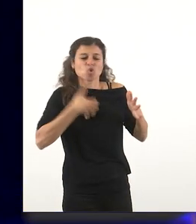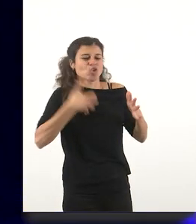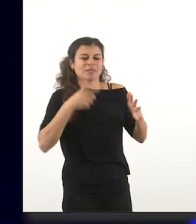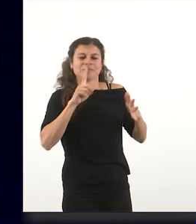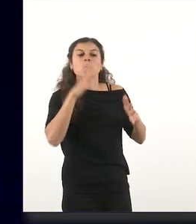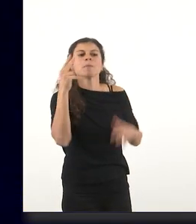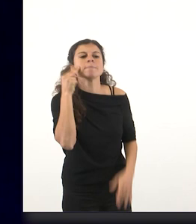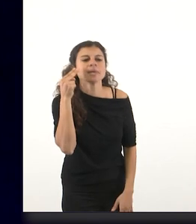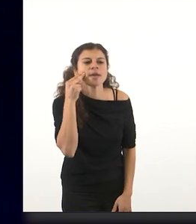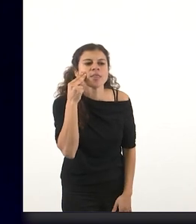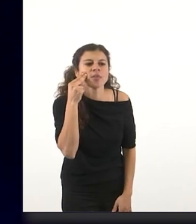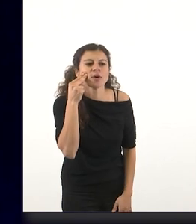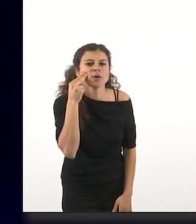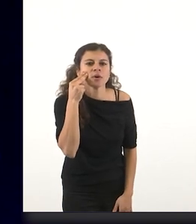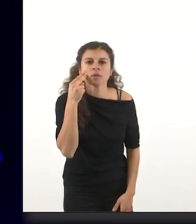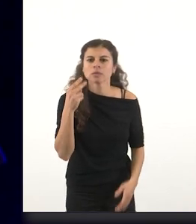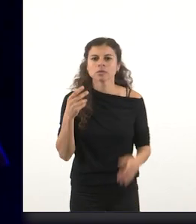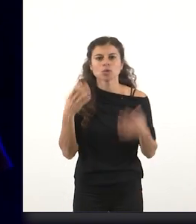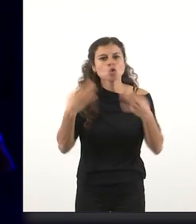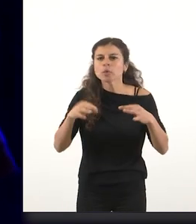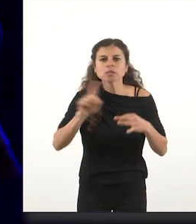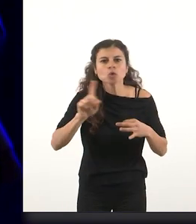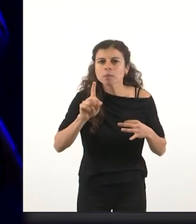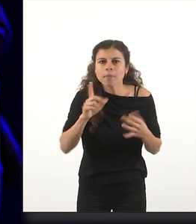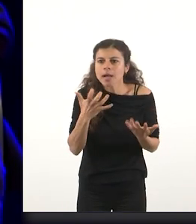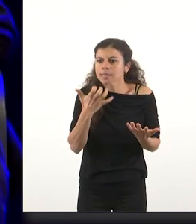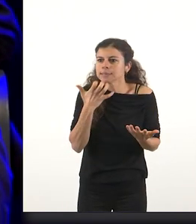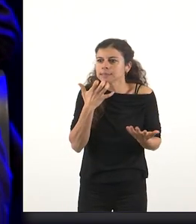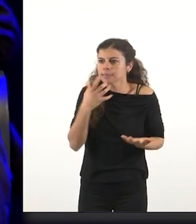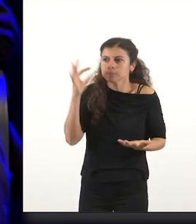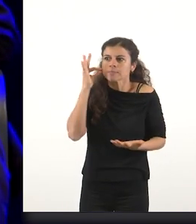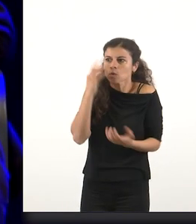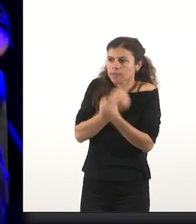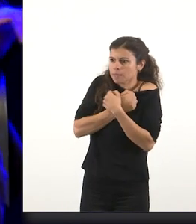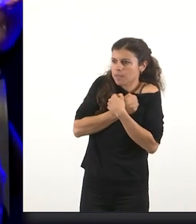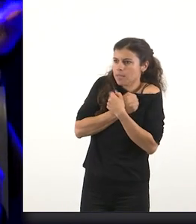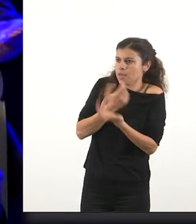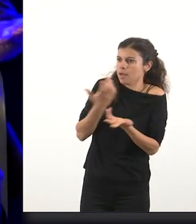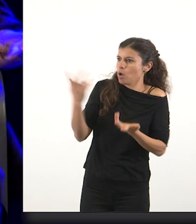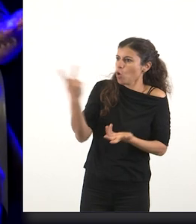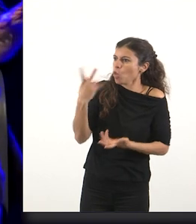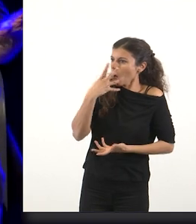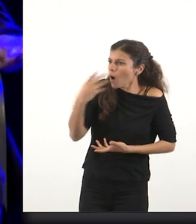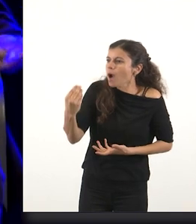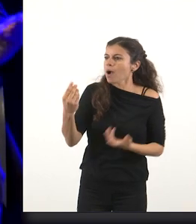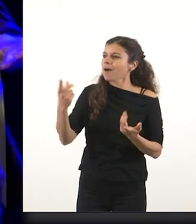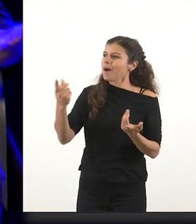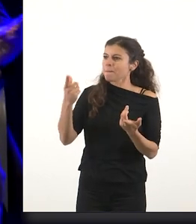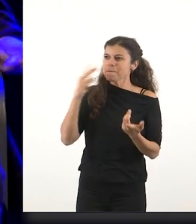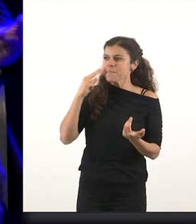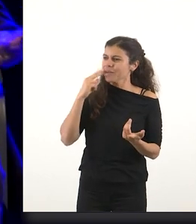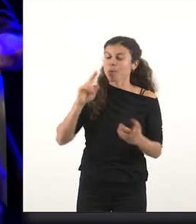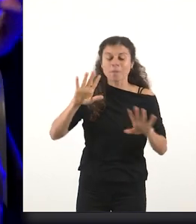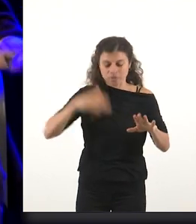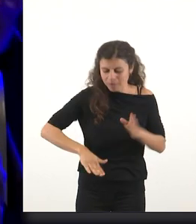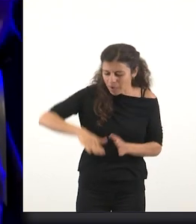miedo. No es normal tenerle miedo a la persona a la que ama y que dice que te ama. Sin embargo, que somos criaturas, hemos normalizado que a papá, a